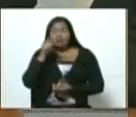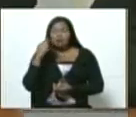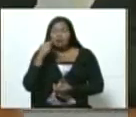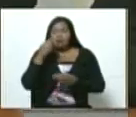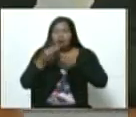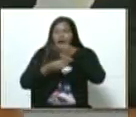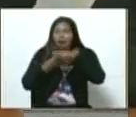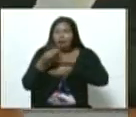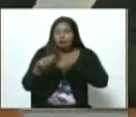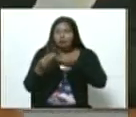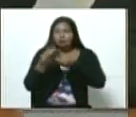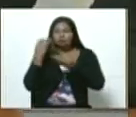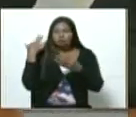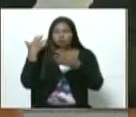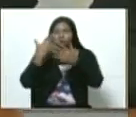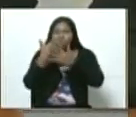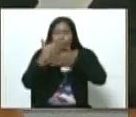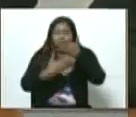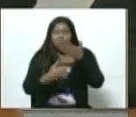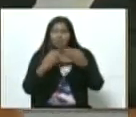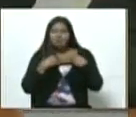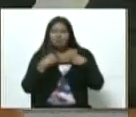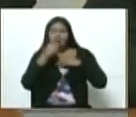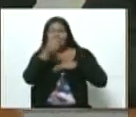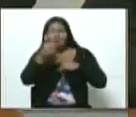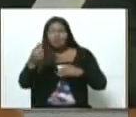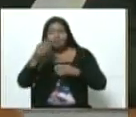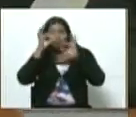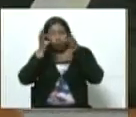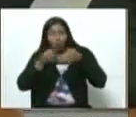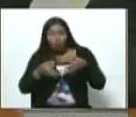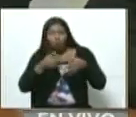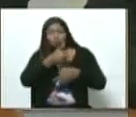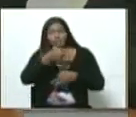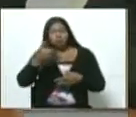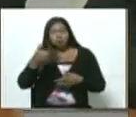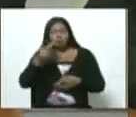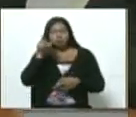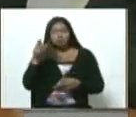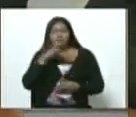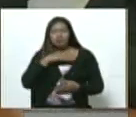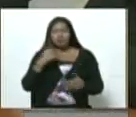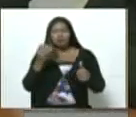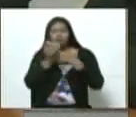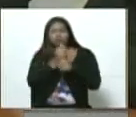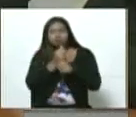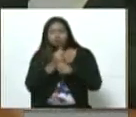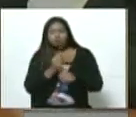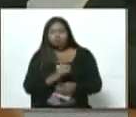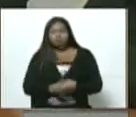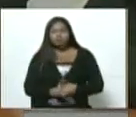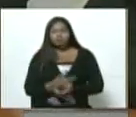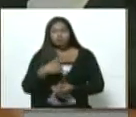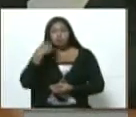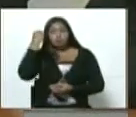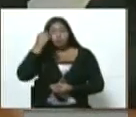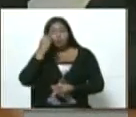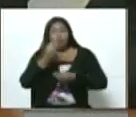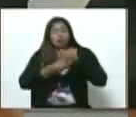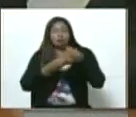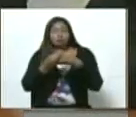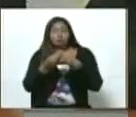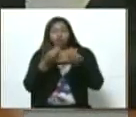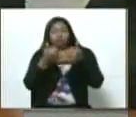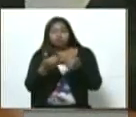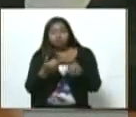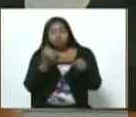hecho en la trayectoria de su vida cada uno de estos aspirantes. Creo que han hecho un trabajo extraordinario.